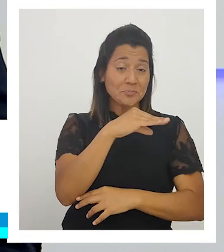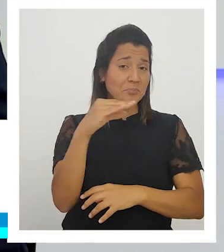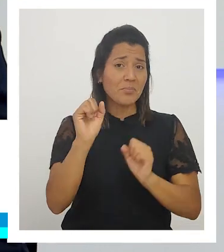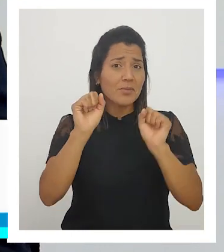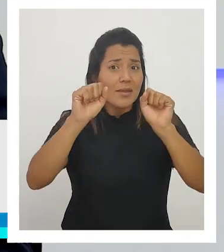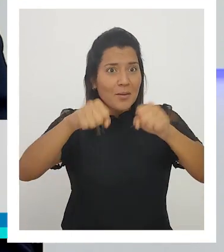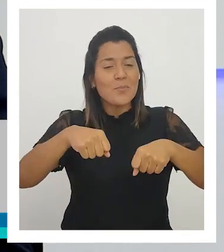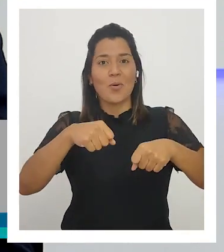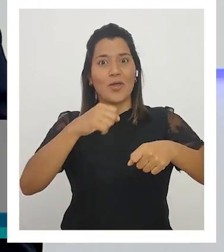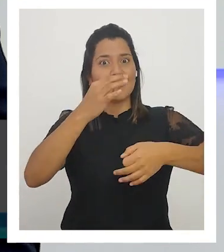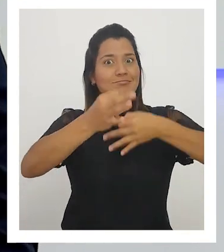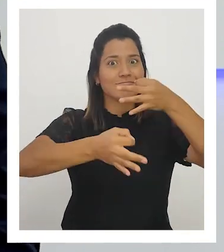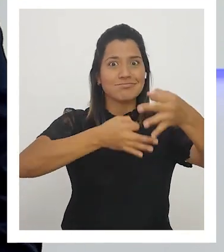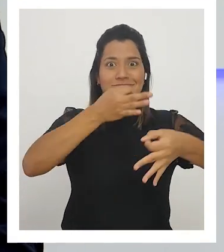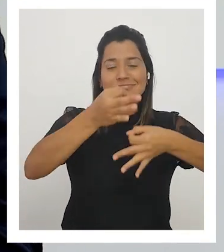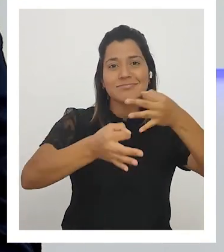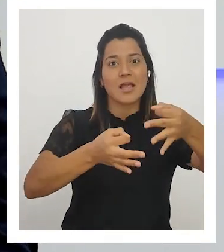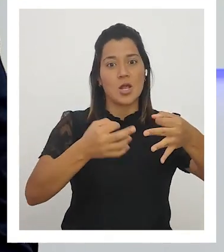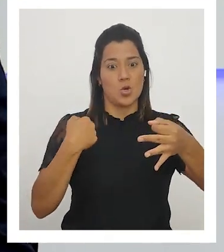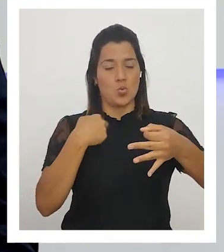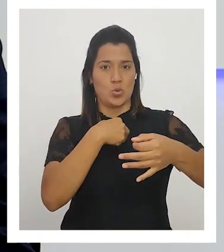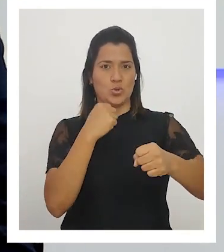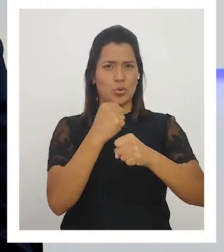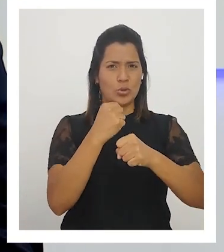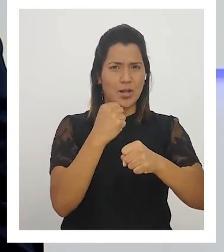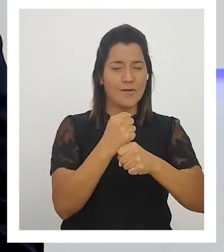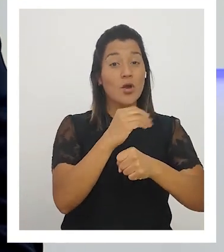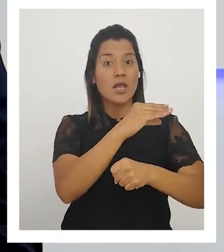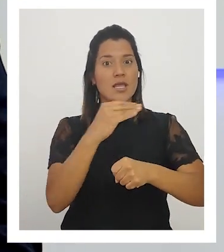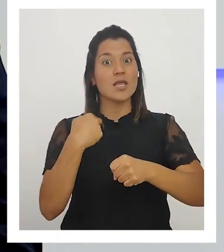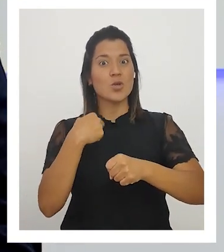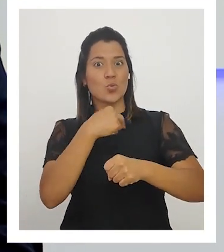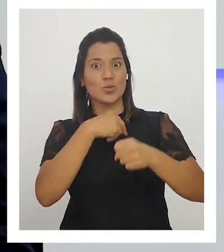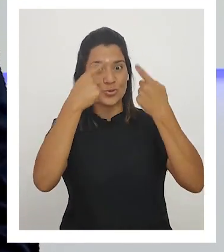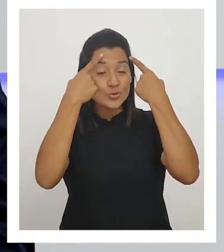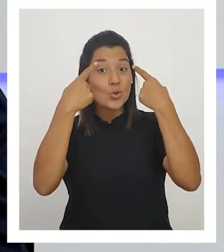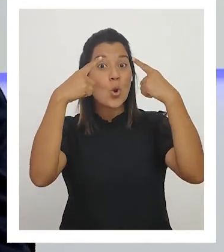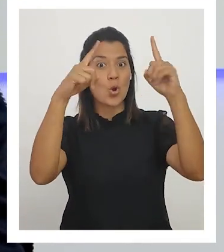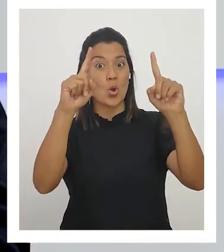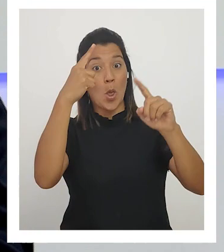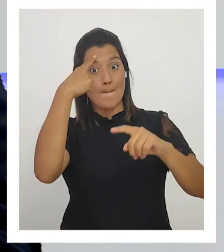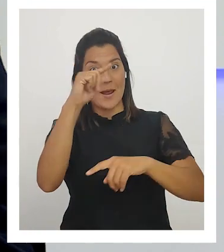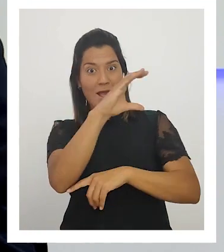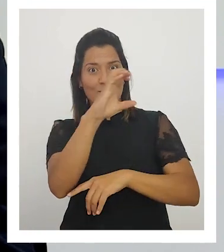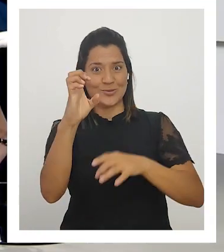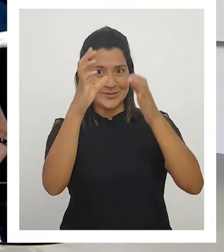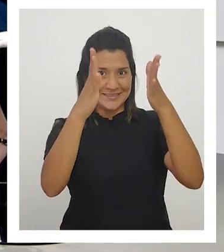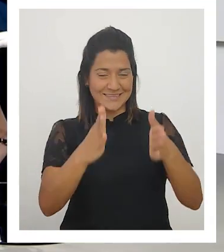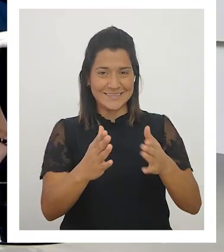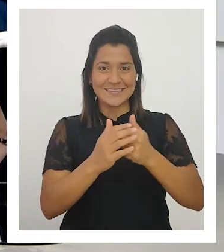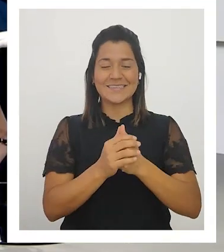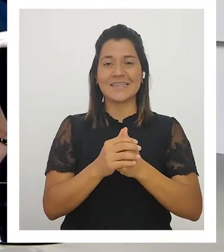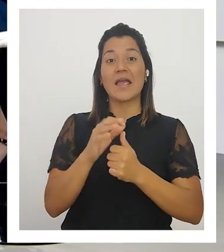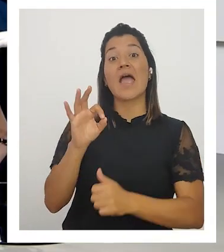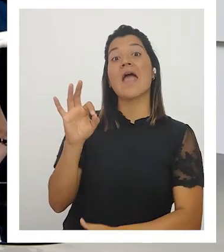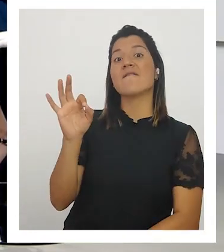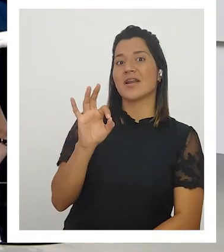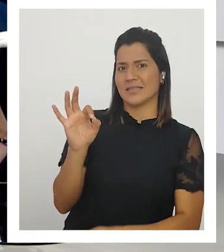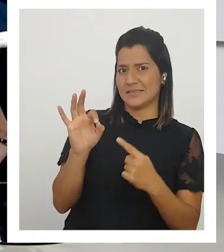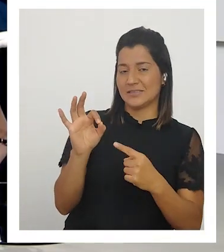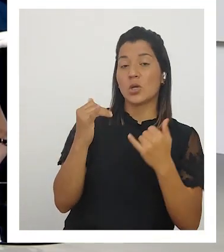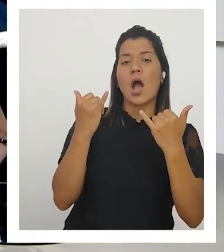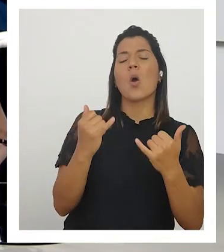poder rendir cuentas de la labor que hemos hecho y de los resultados que estamos procurando para los costarricenses. Don Francisco,